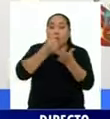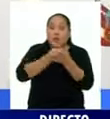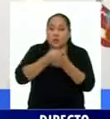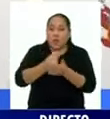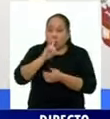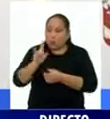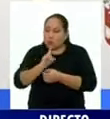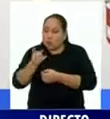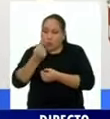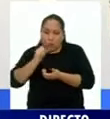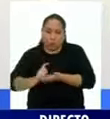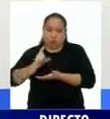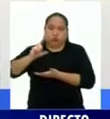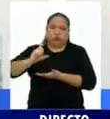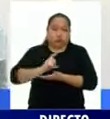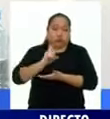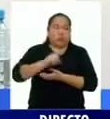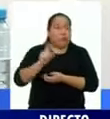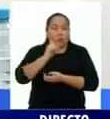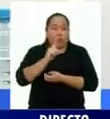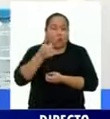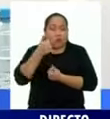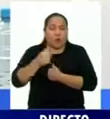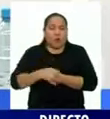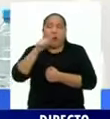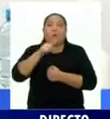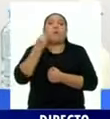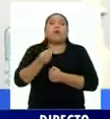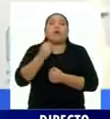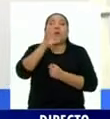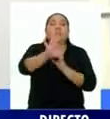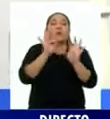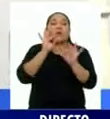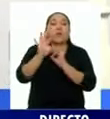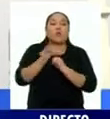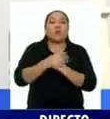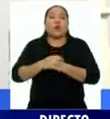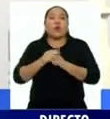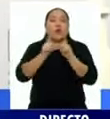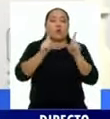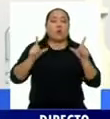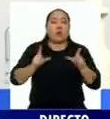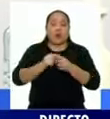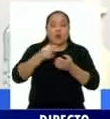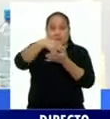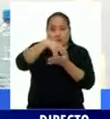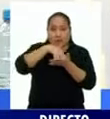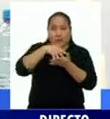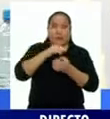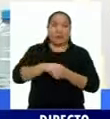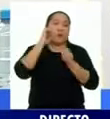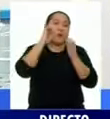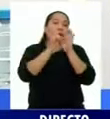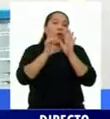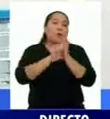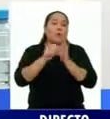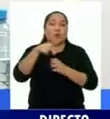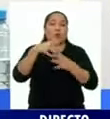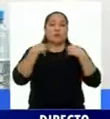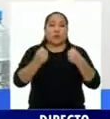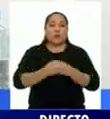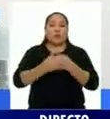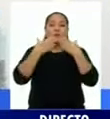bien, porque hemos detectado, hemos encontrado sectores vulnerables, como es el caso del sector